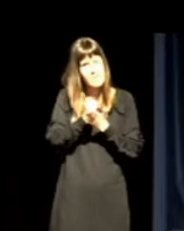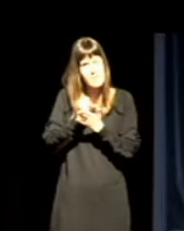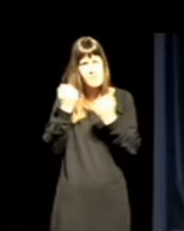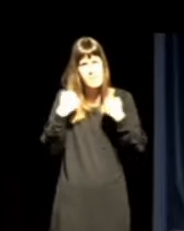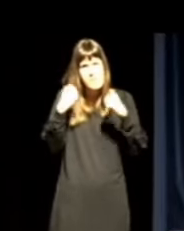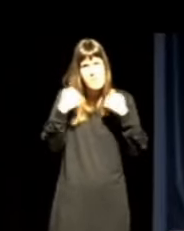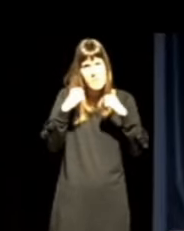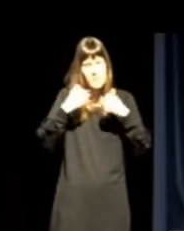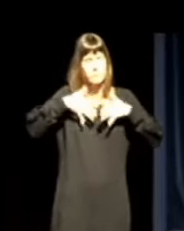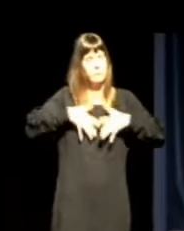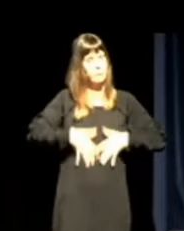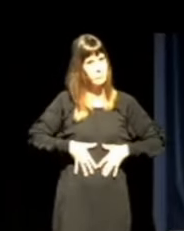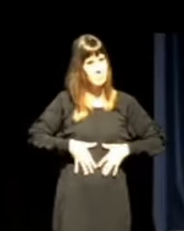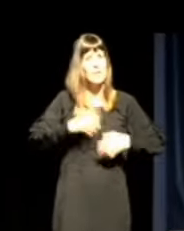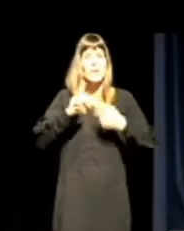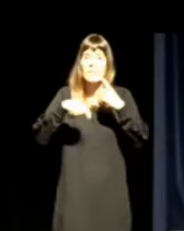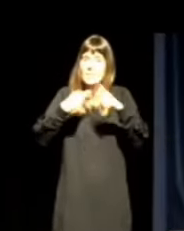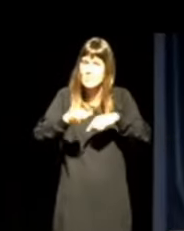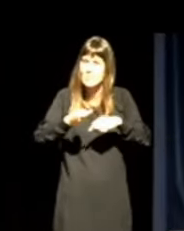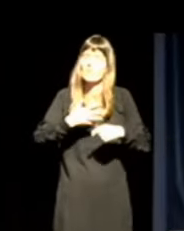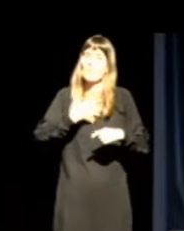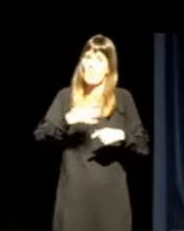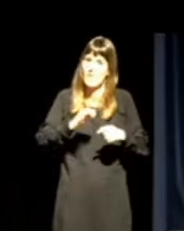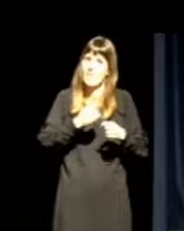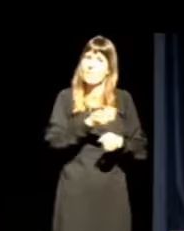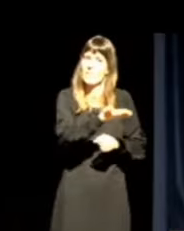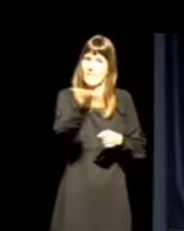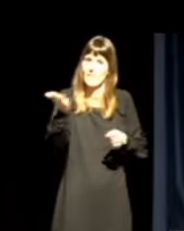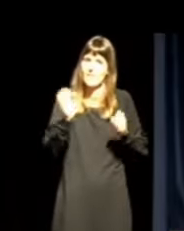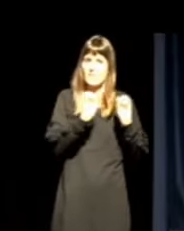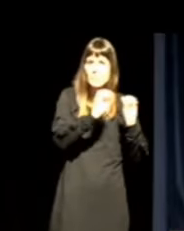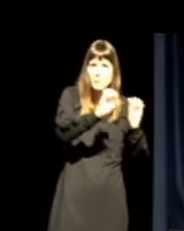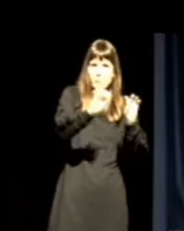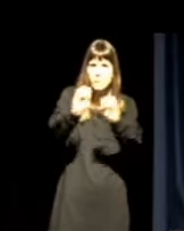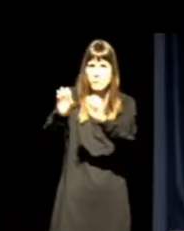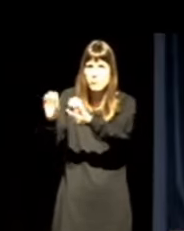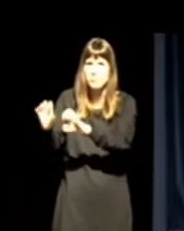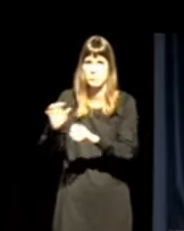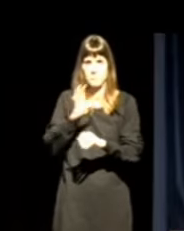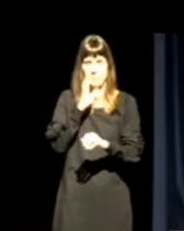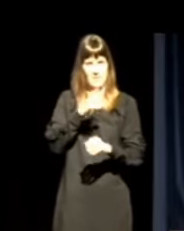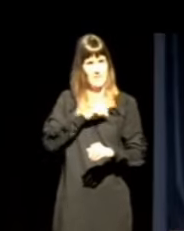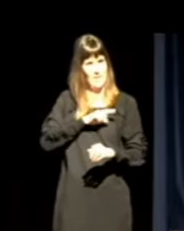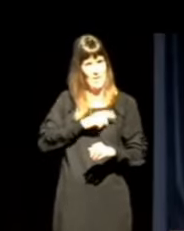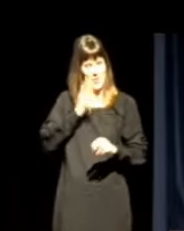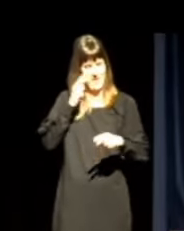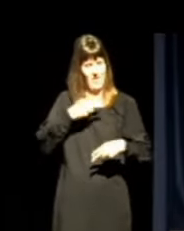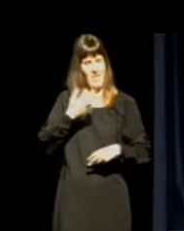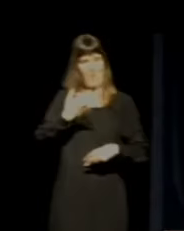practicas, entonces lo puedes practicar más con los demás, porque sabes qué es lo que van a experimentar.